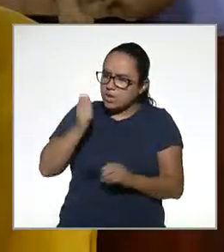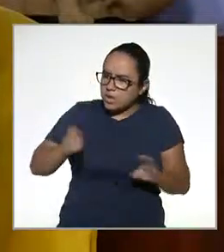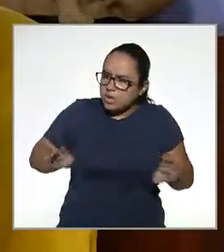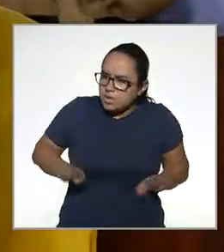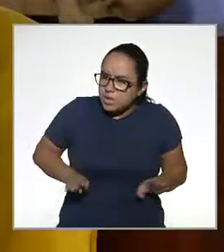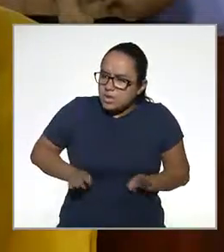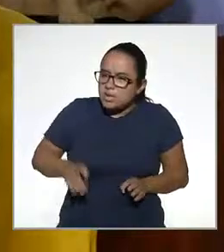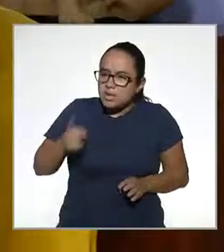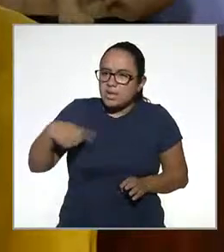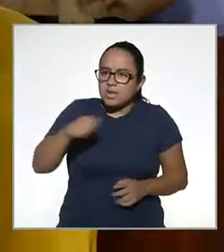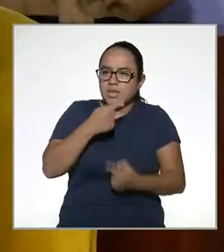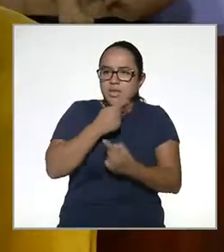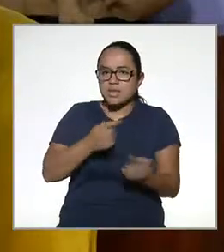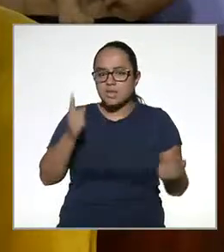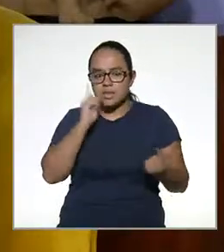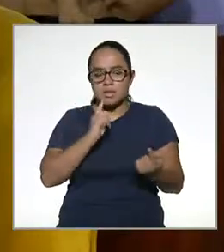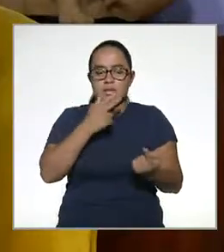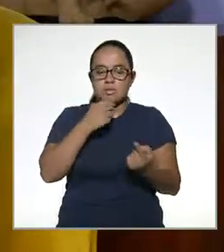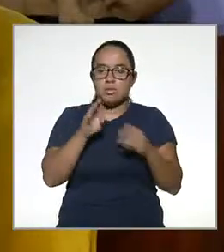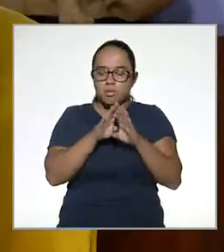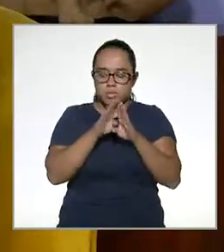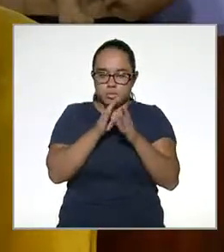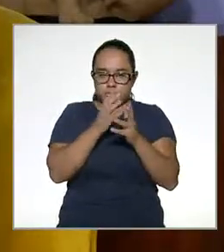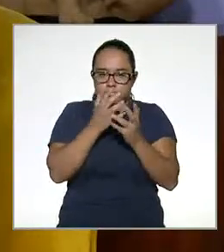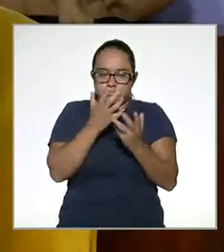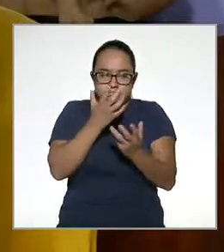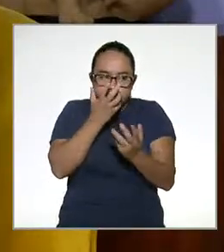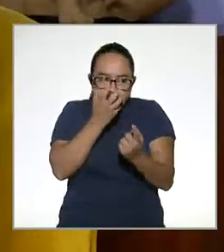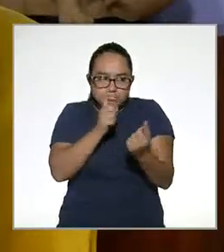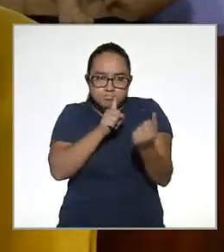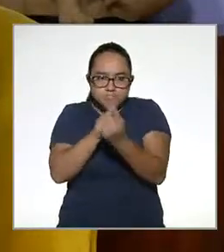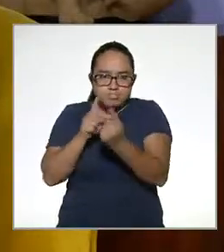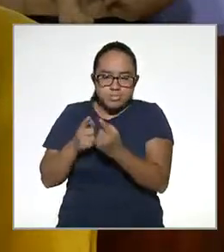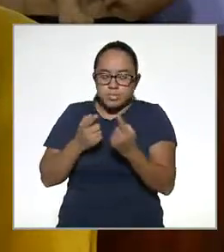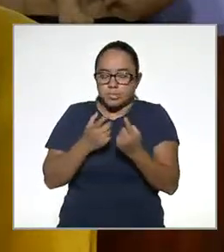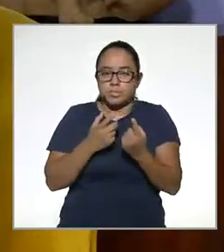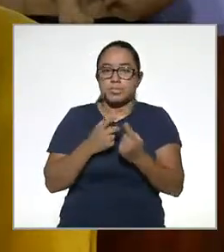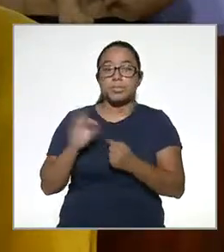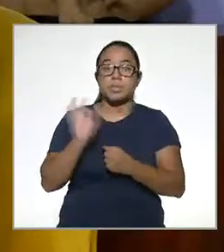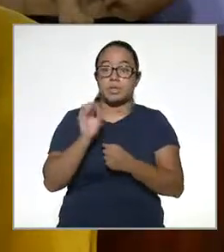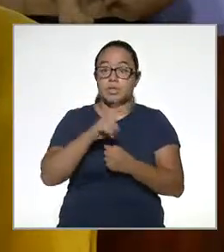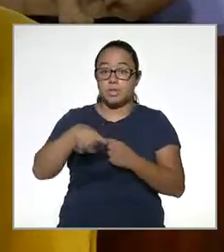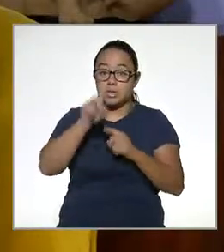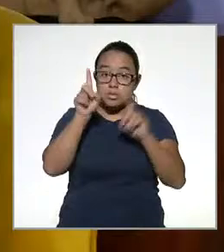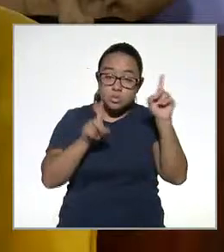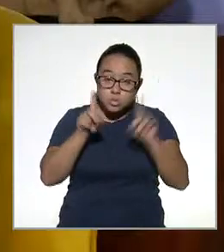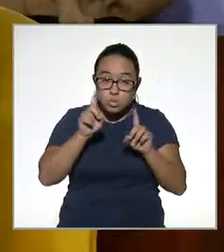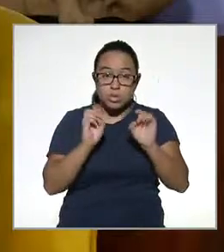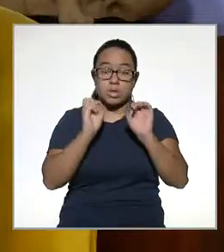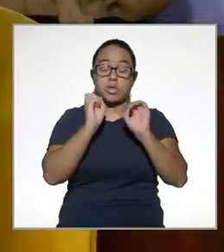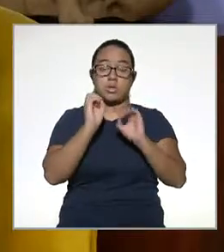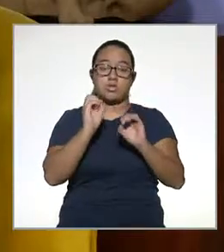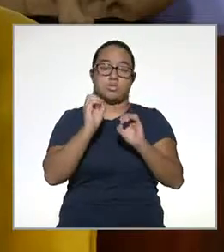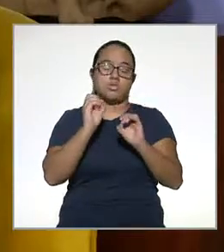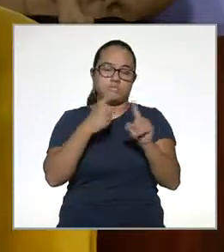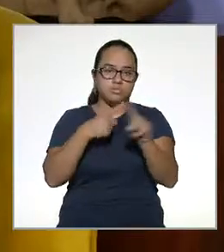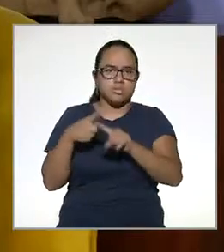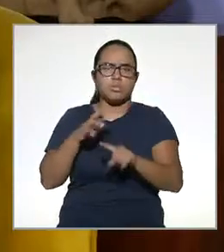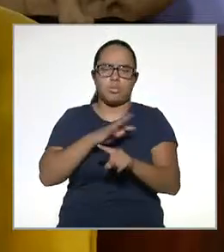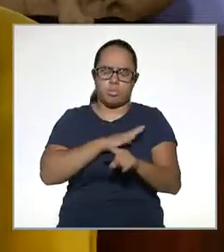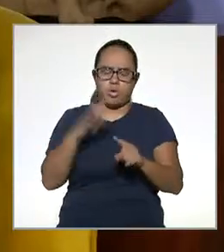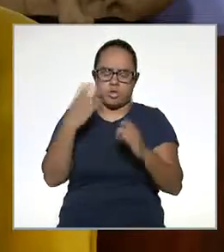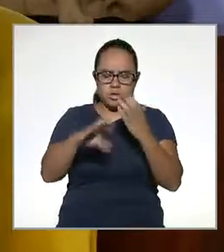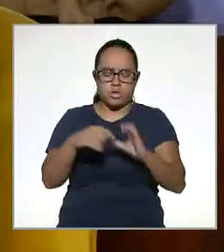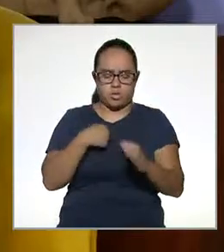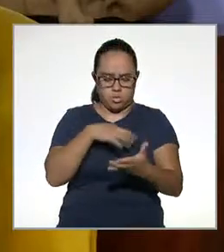presentan los niños y las niñas que son introvertidos. Recuerden que si ustedes tienen dudas o testimonios, aquí en el panel de especialistas los vamos a compartir y con mucho gusto los